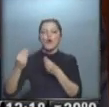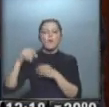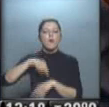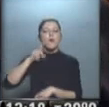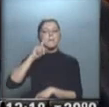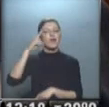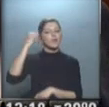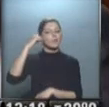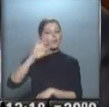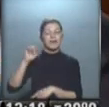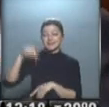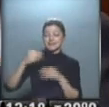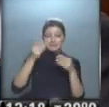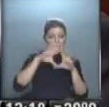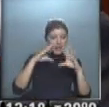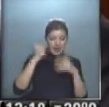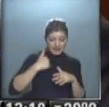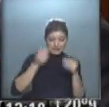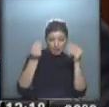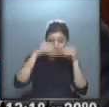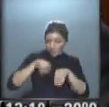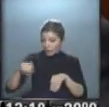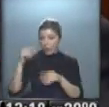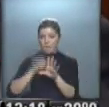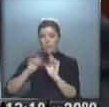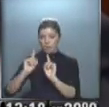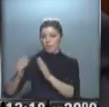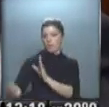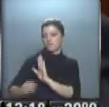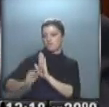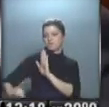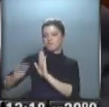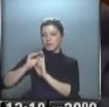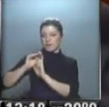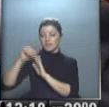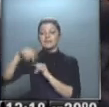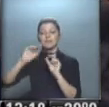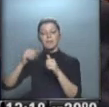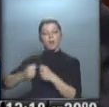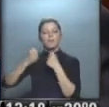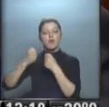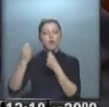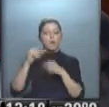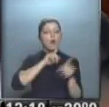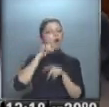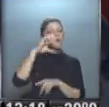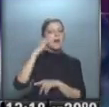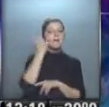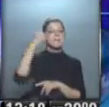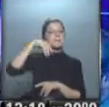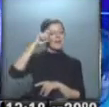el país se hundía y ellos crecían, y construyó también su poderío económico extorsionando a los cable operadores pymes en las